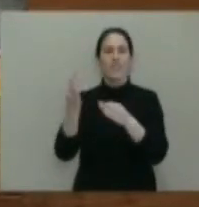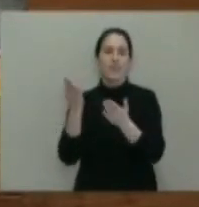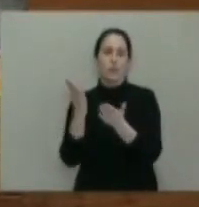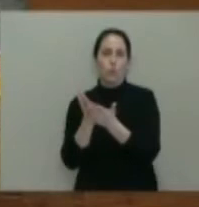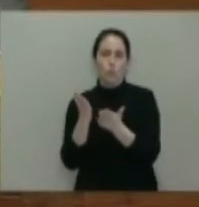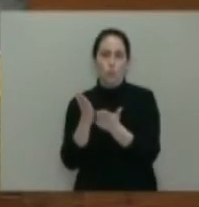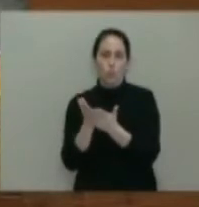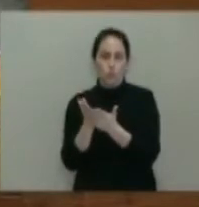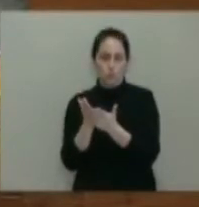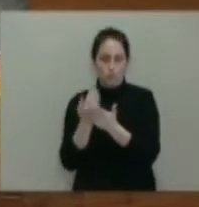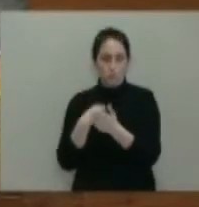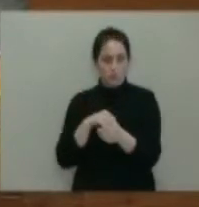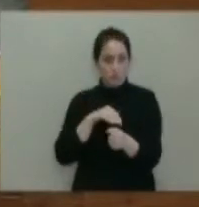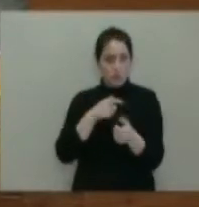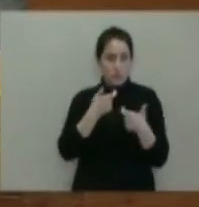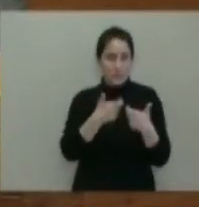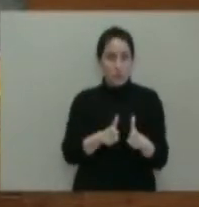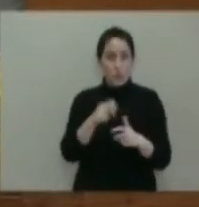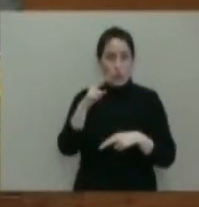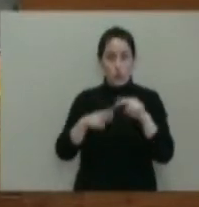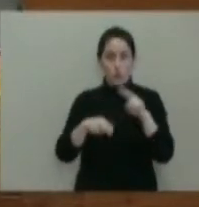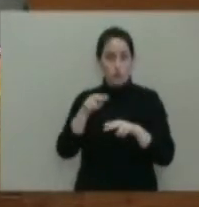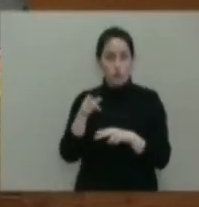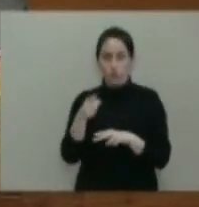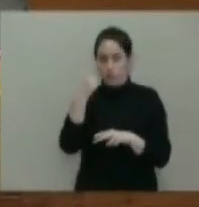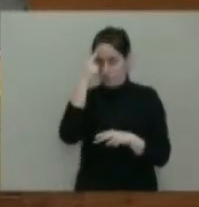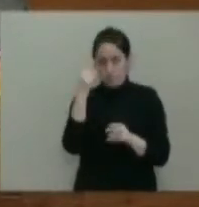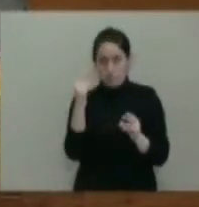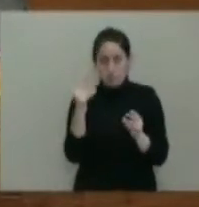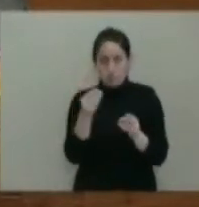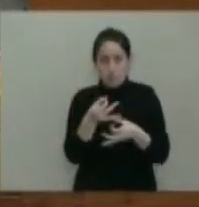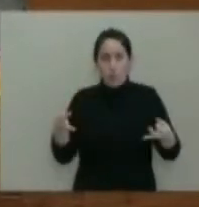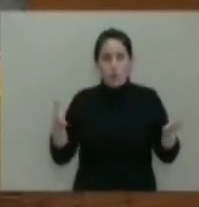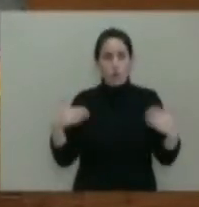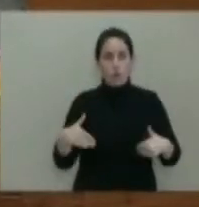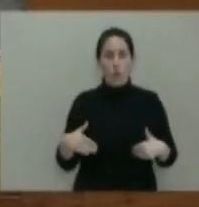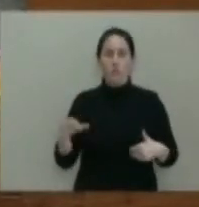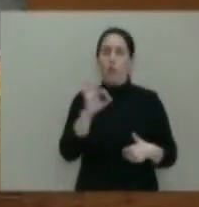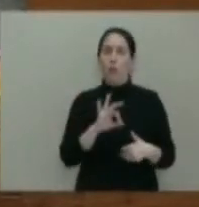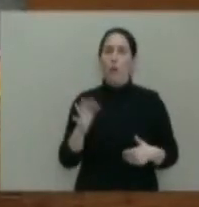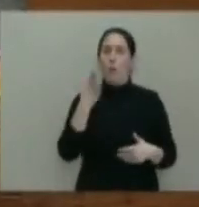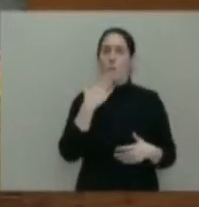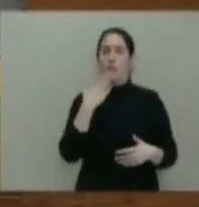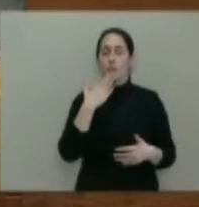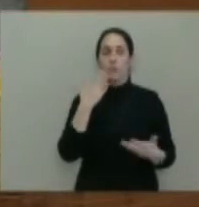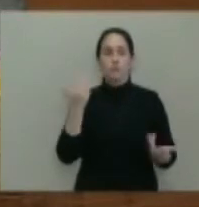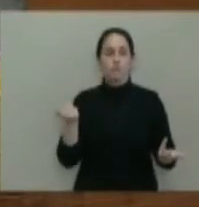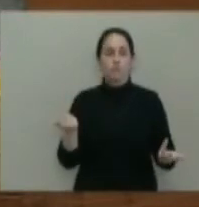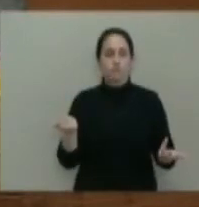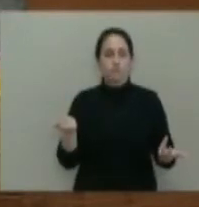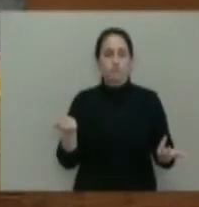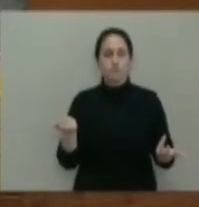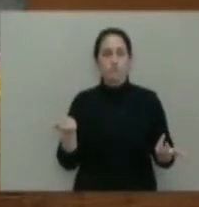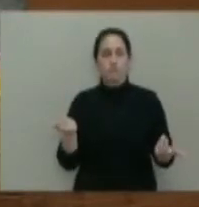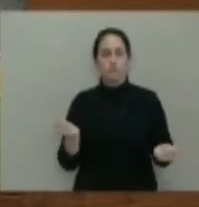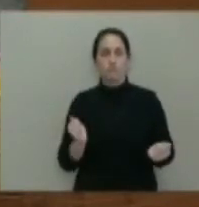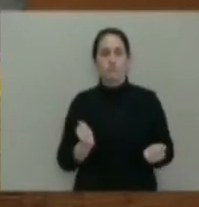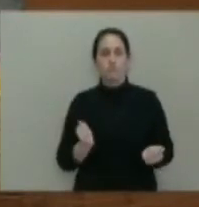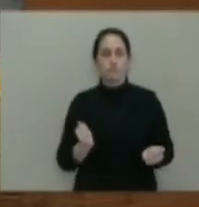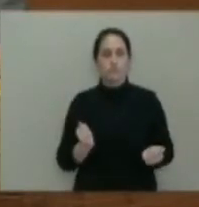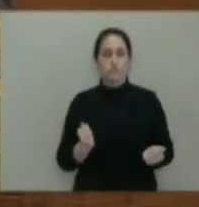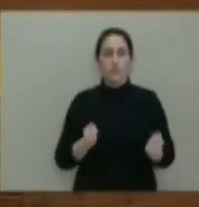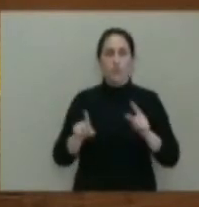cursos de este sector, de la construcción. O, por ejemplo, que se ofrezca como solución para mejorar